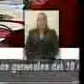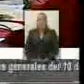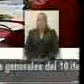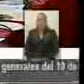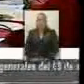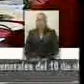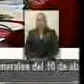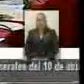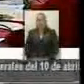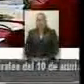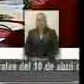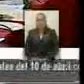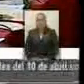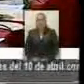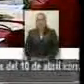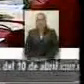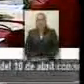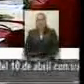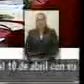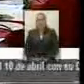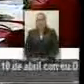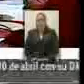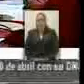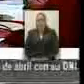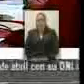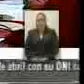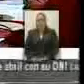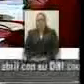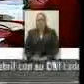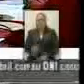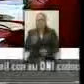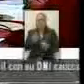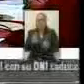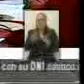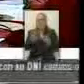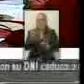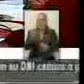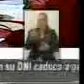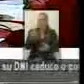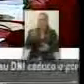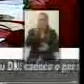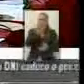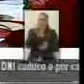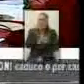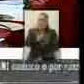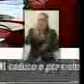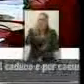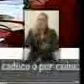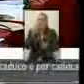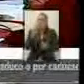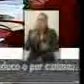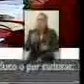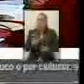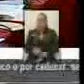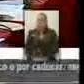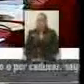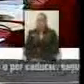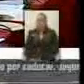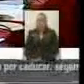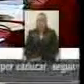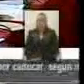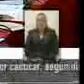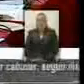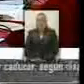en 95. Qué raro, ¿no? ¿Se le fue la mano al gerente de ventas? Un gerente de ventas que no